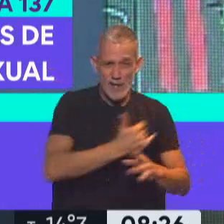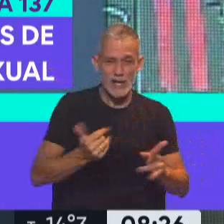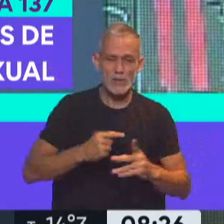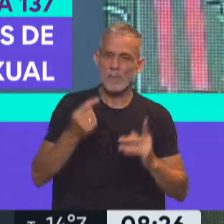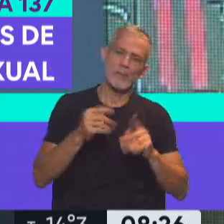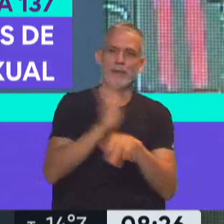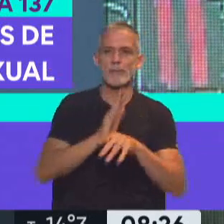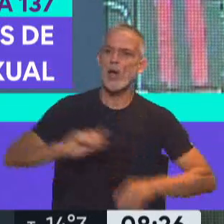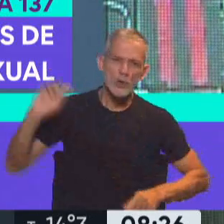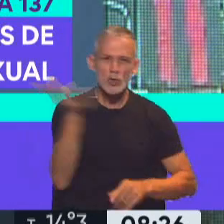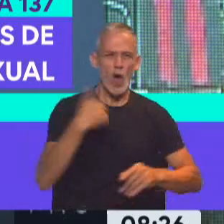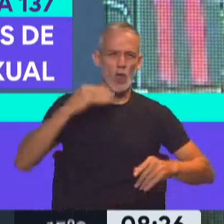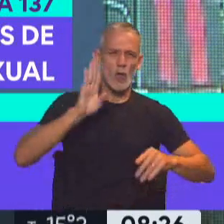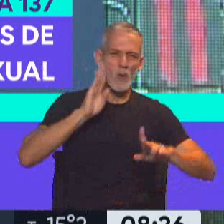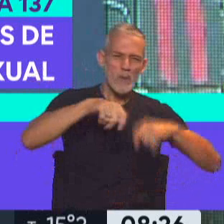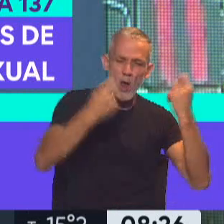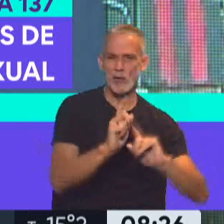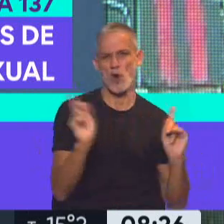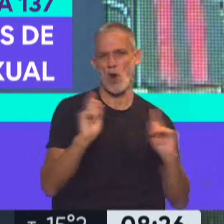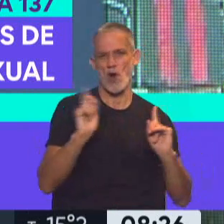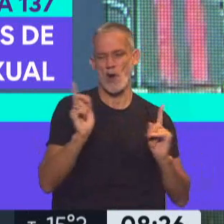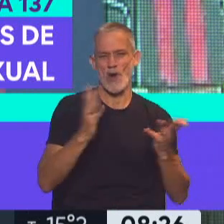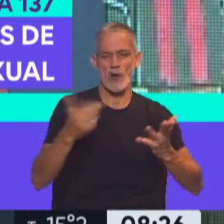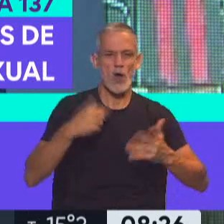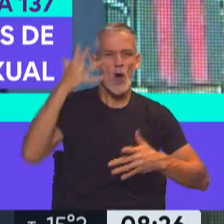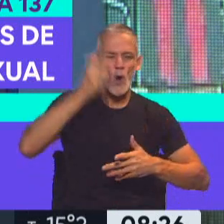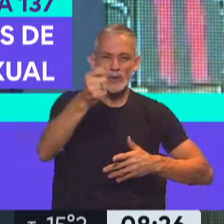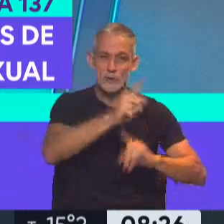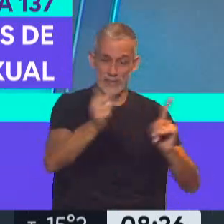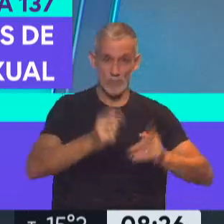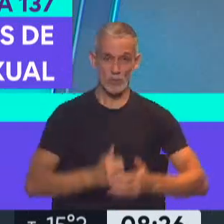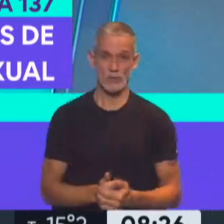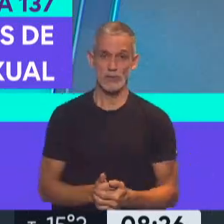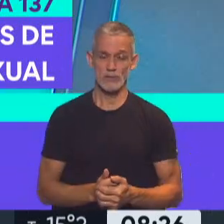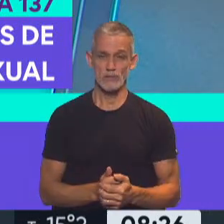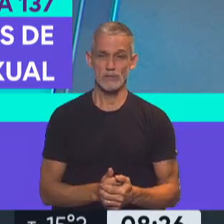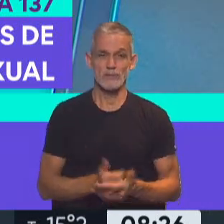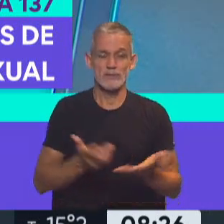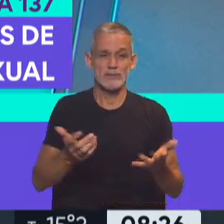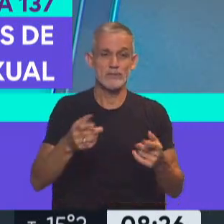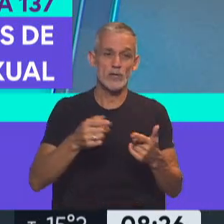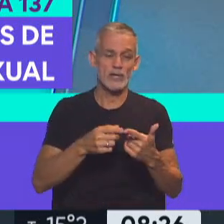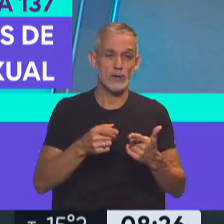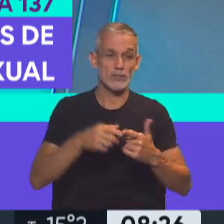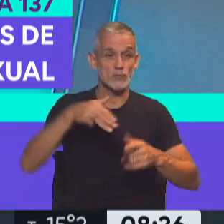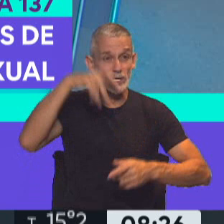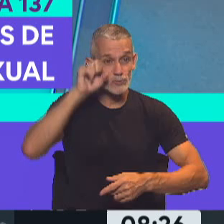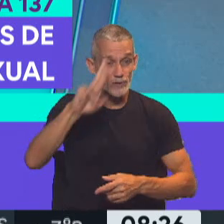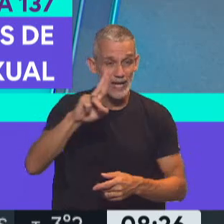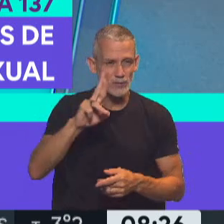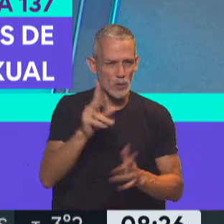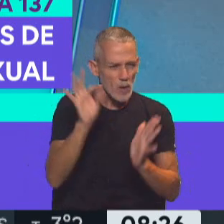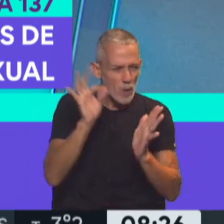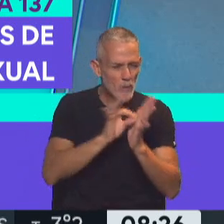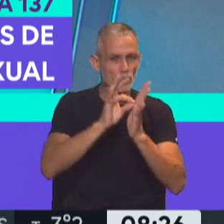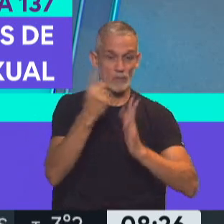todos son violadores, Claro. porque esto es importante aclararlo, ni decir no tiene que ser juzgado. Una más de Néstor y nos metemos Dale. con un tema para analizarlo con él. Como una observación, cada vez